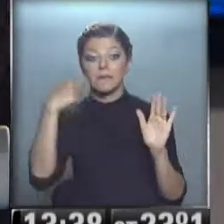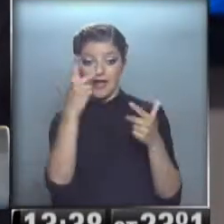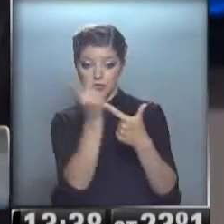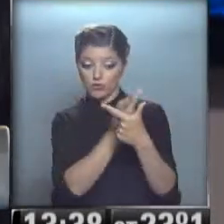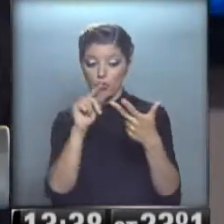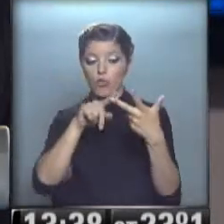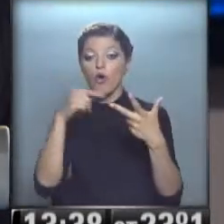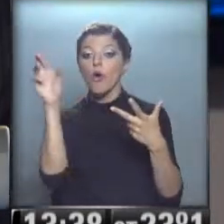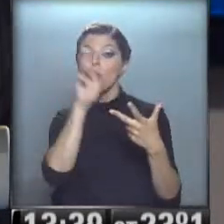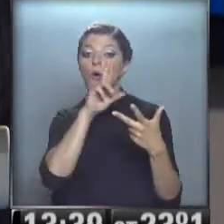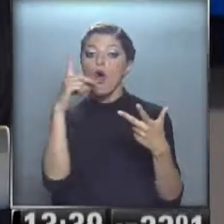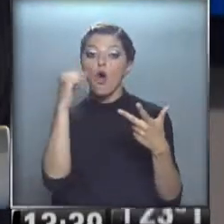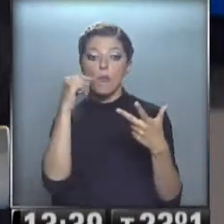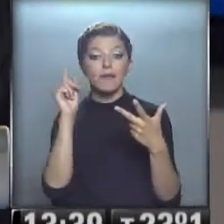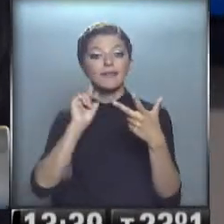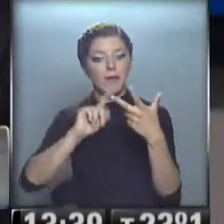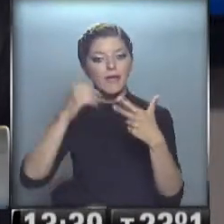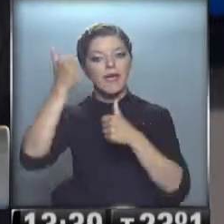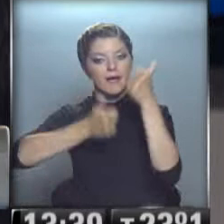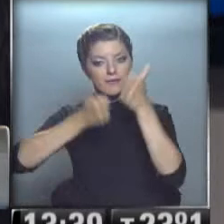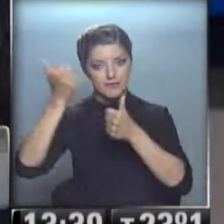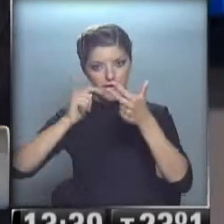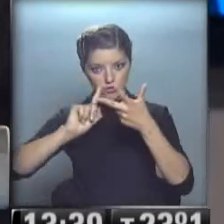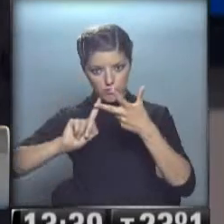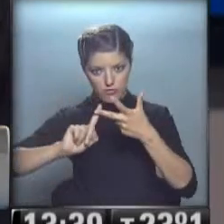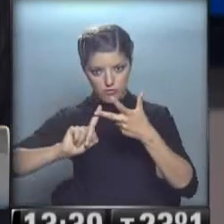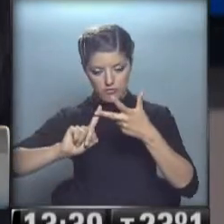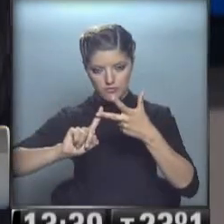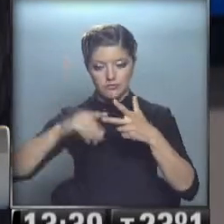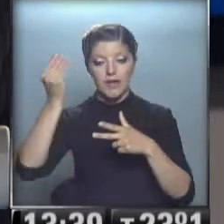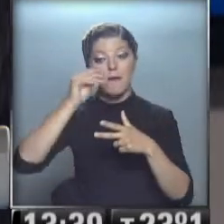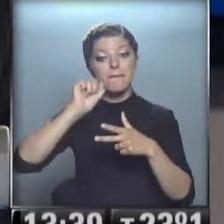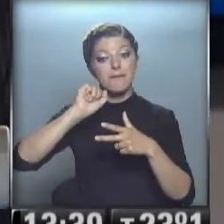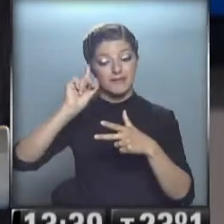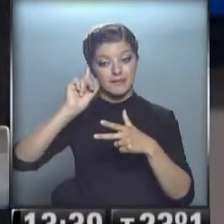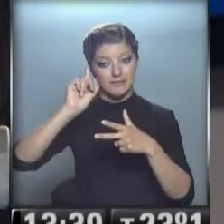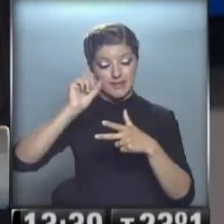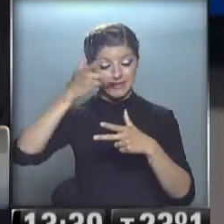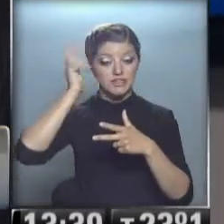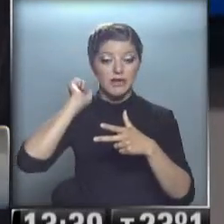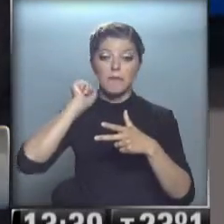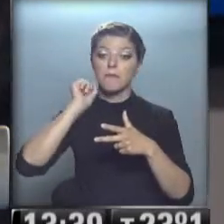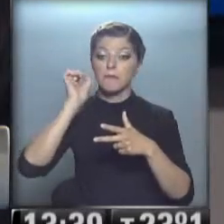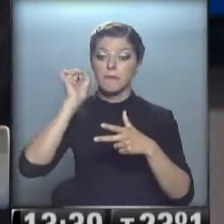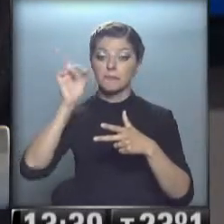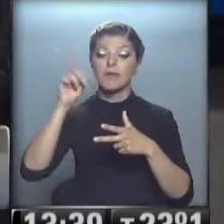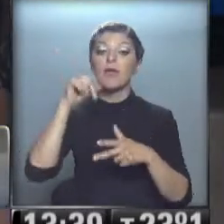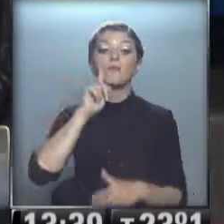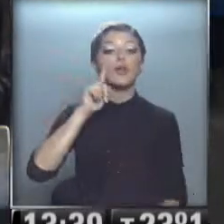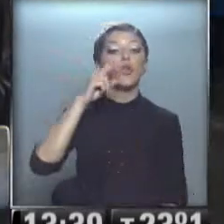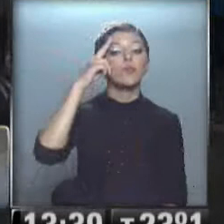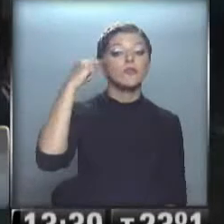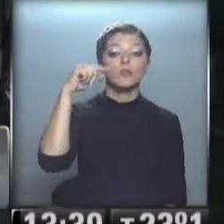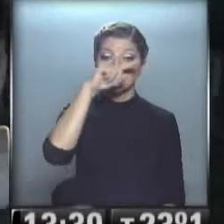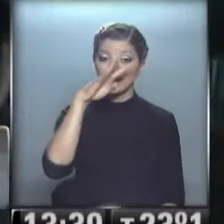hijo de Miguel Enríquez, el dirigente principal del movimiento Izquierda Revolucionaria en Chile, asesinado por la dictadura en 1974.